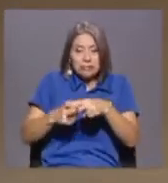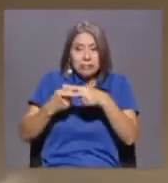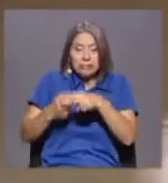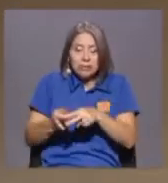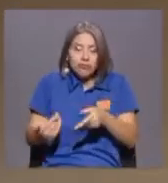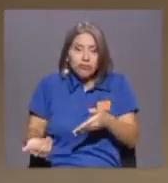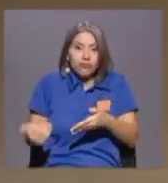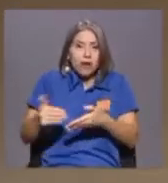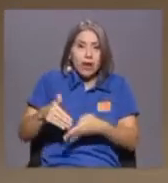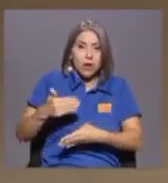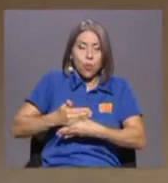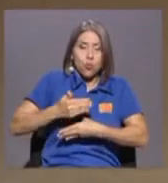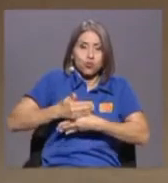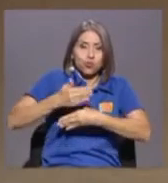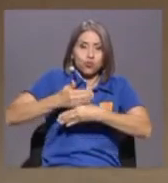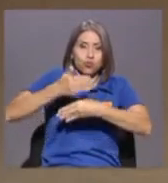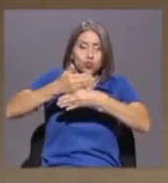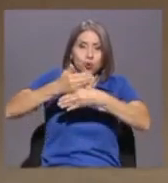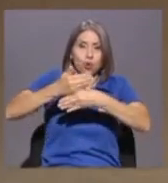estructura